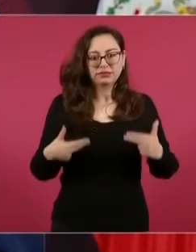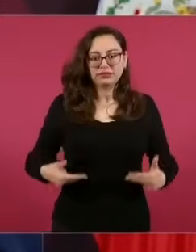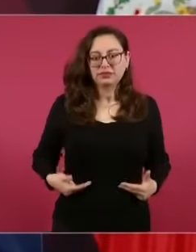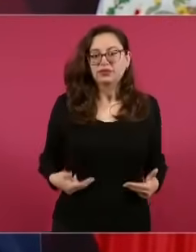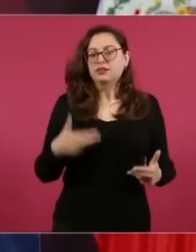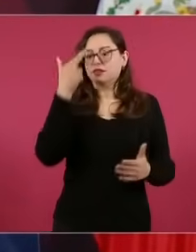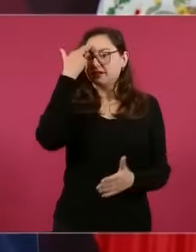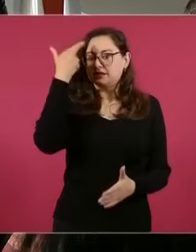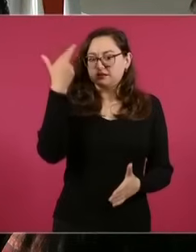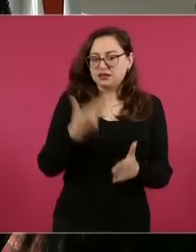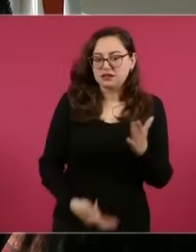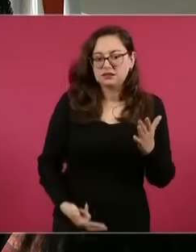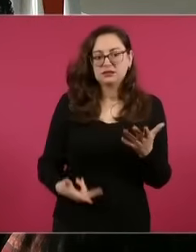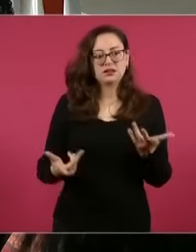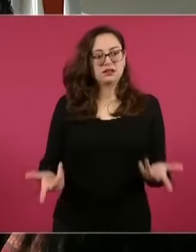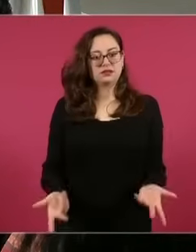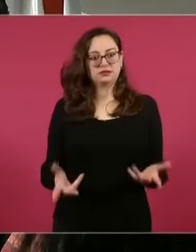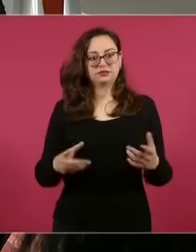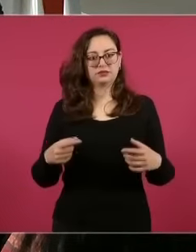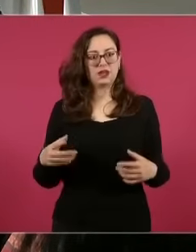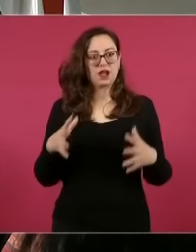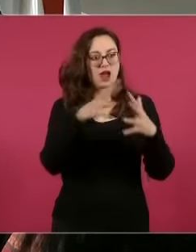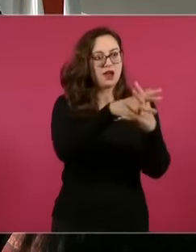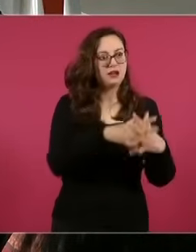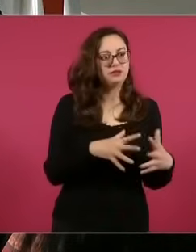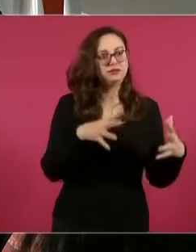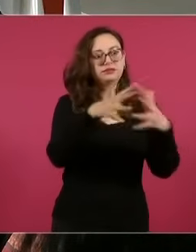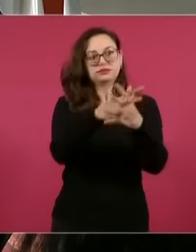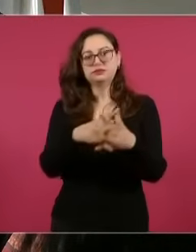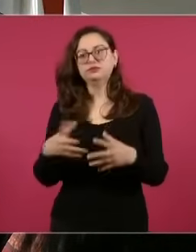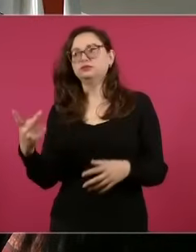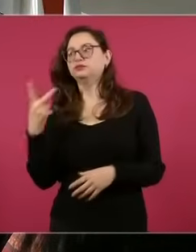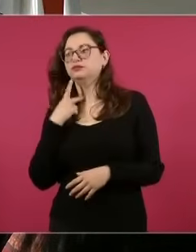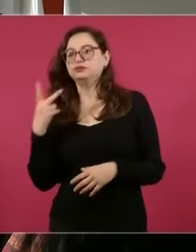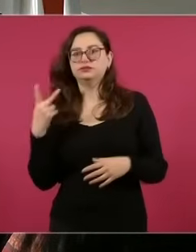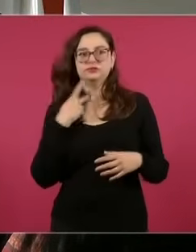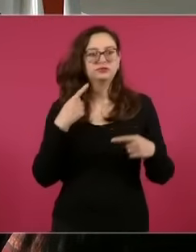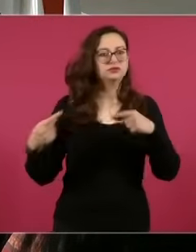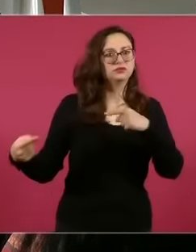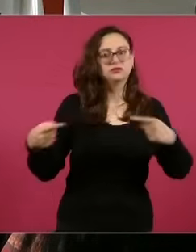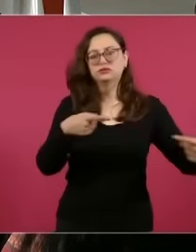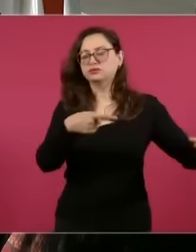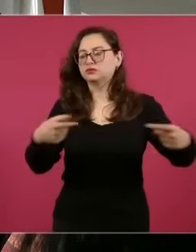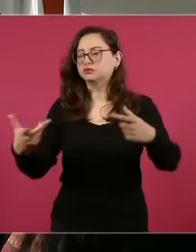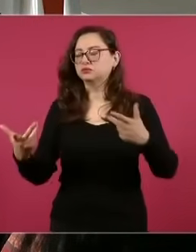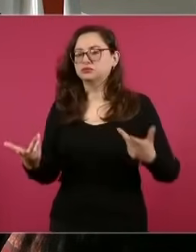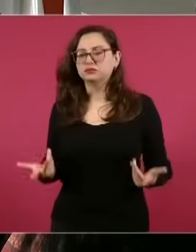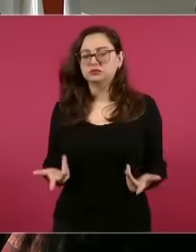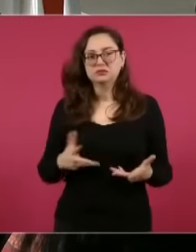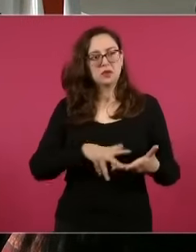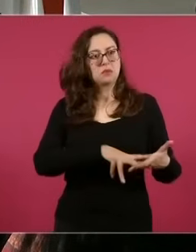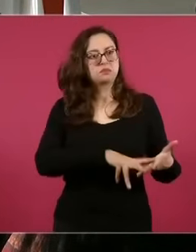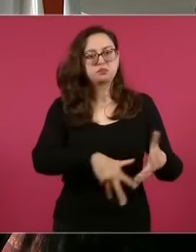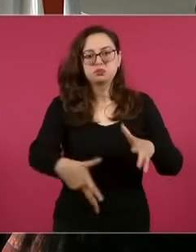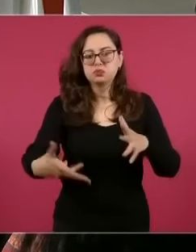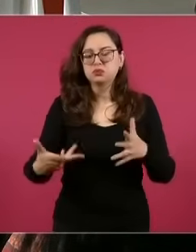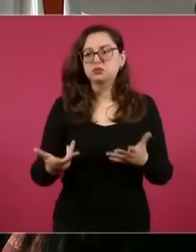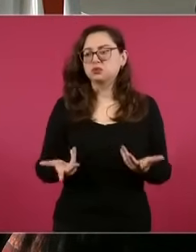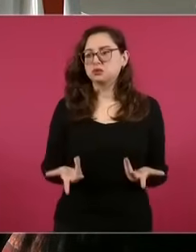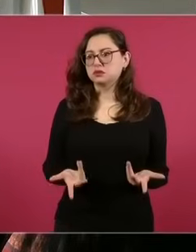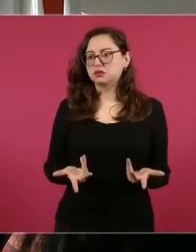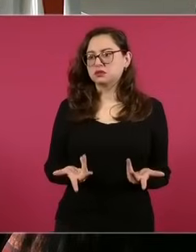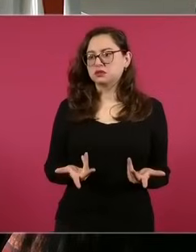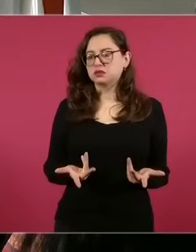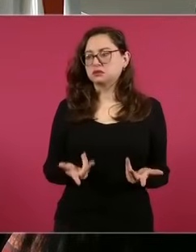el que se evite la confrontación política entre estados, la violencia,